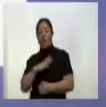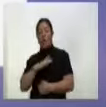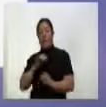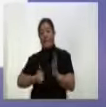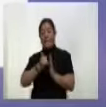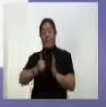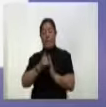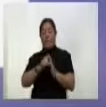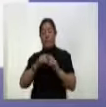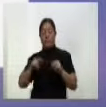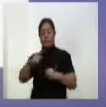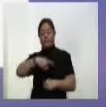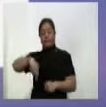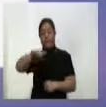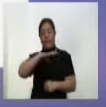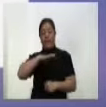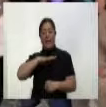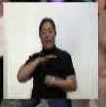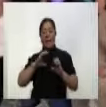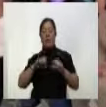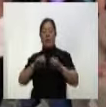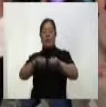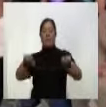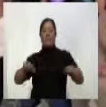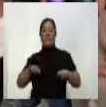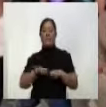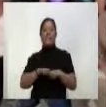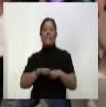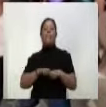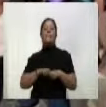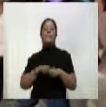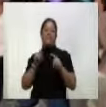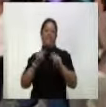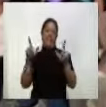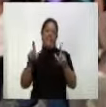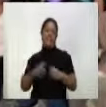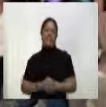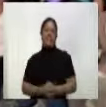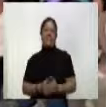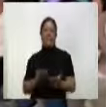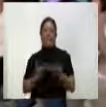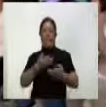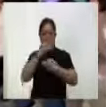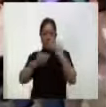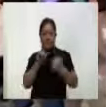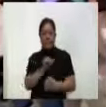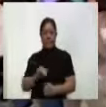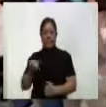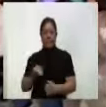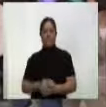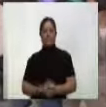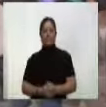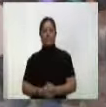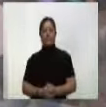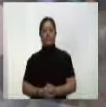unidad de Tlaxcala en el poniente del estado. Alan Morales, Ahora Noticias.